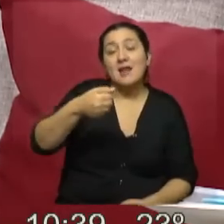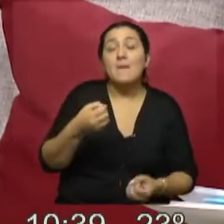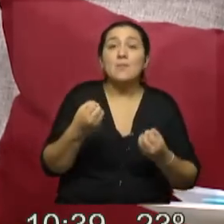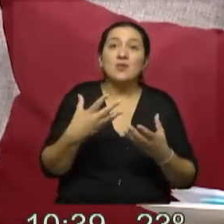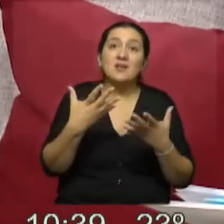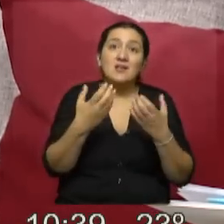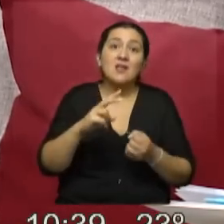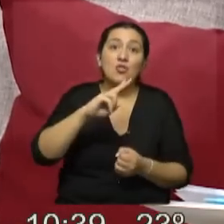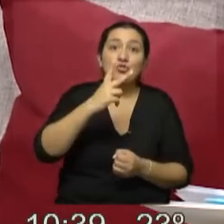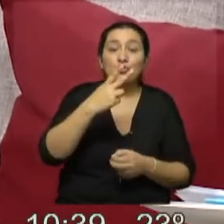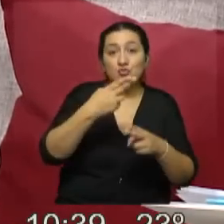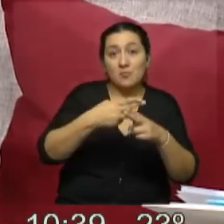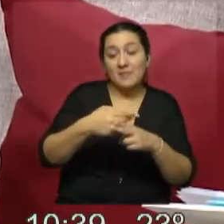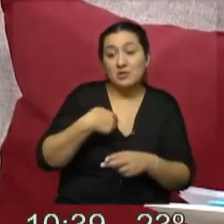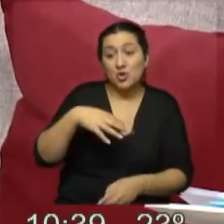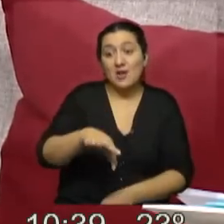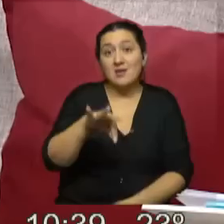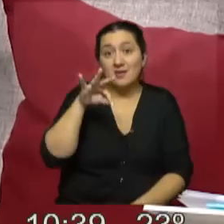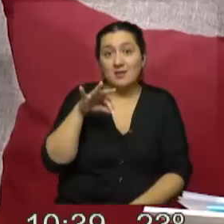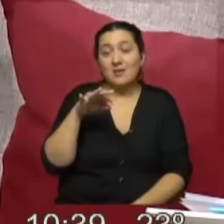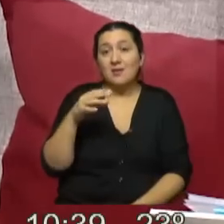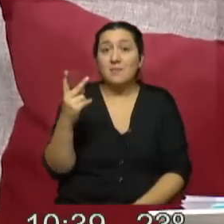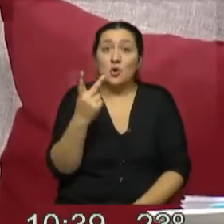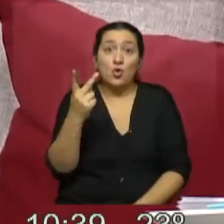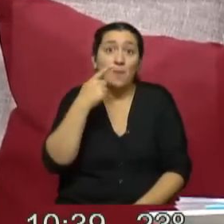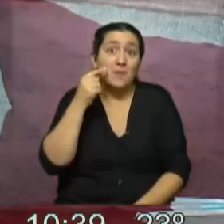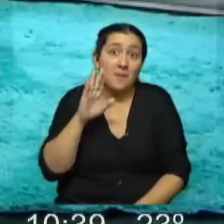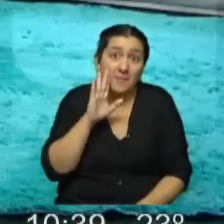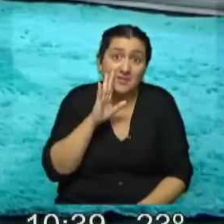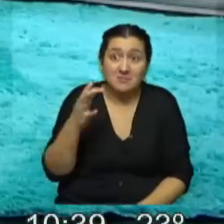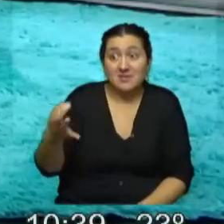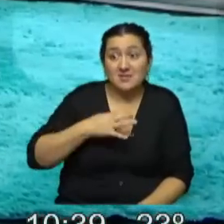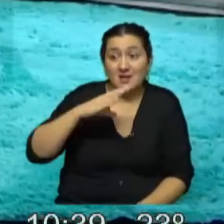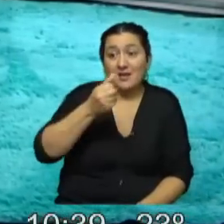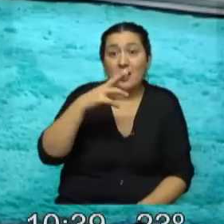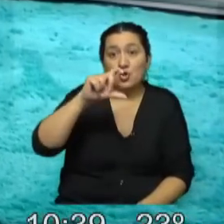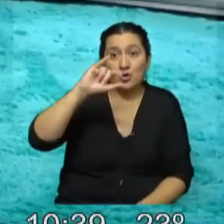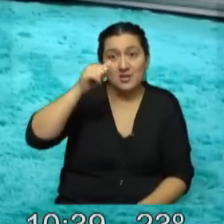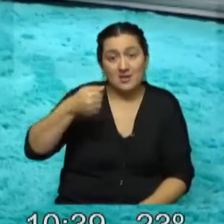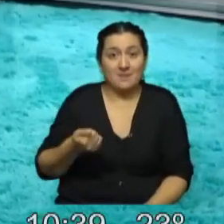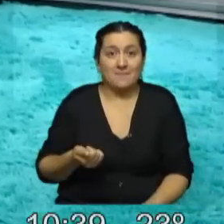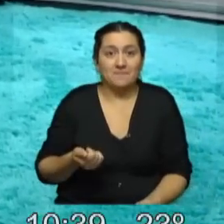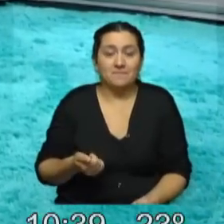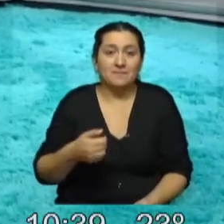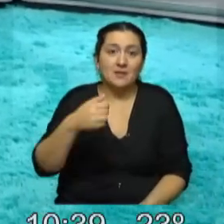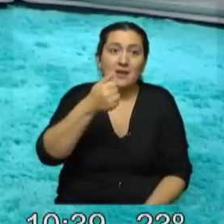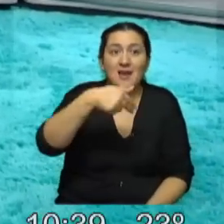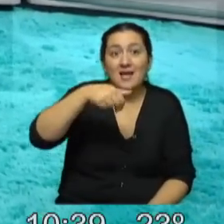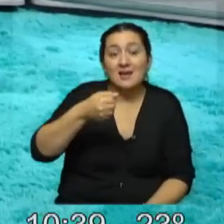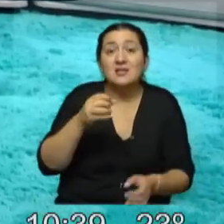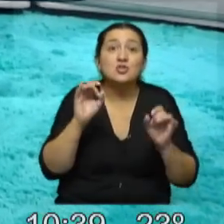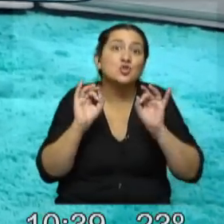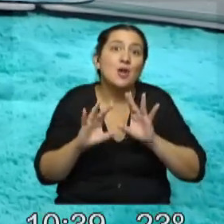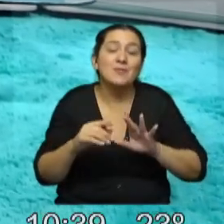nombres para que yo pudiera elegir pero ellos me decían Carolina digamos todo el mundo me decía Carolina y el Ana Carolina venía cuando la mano